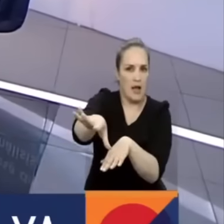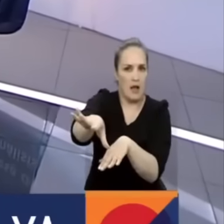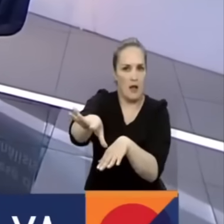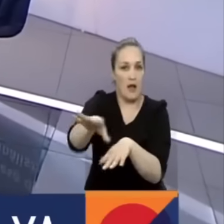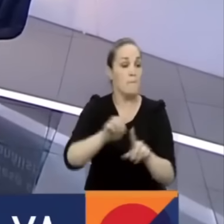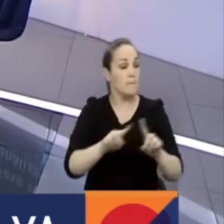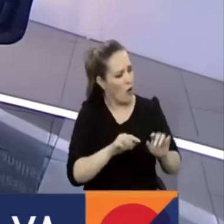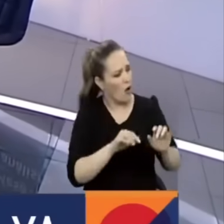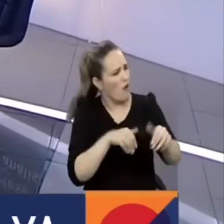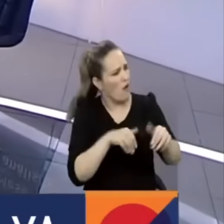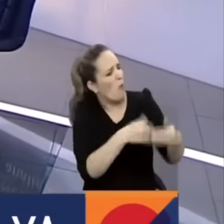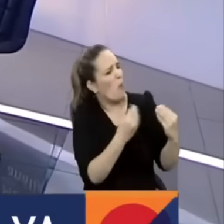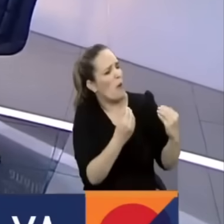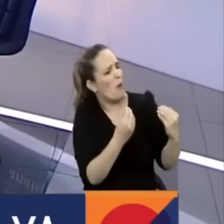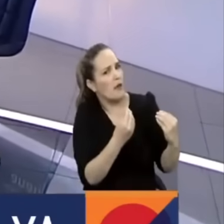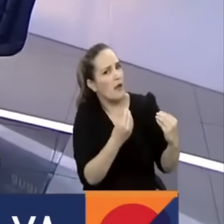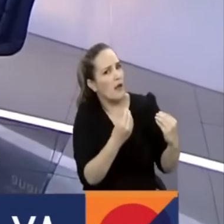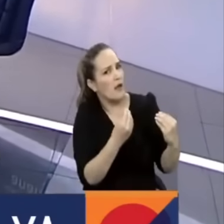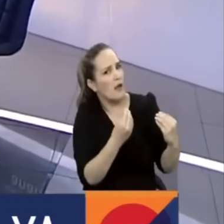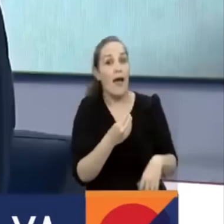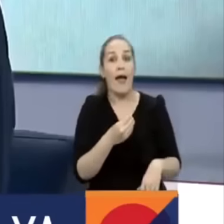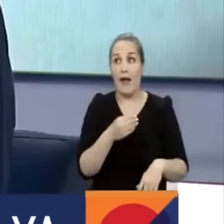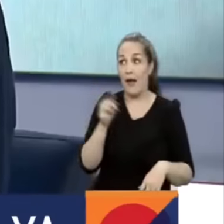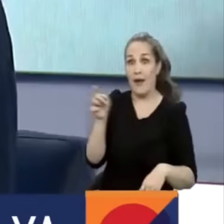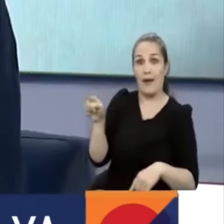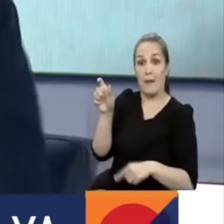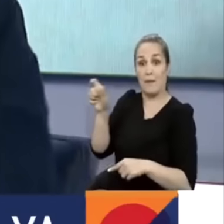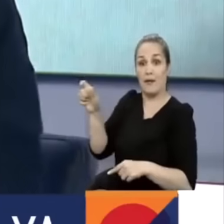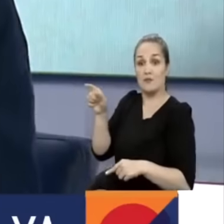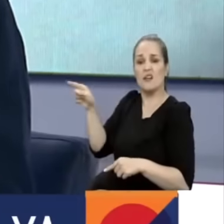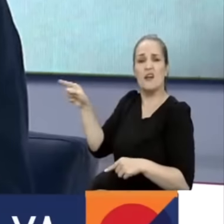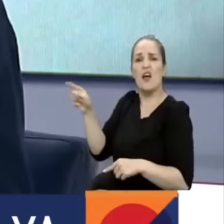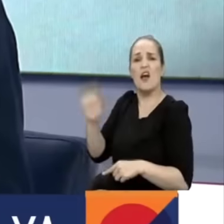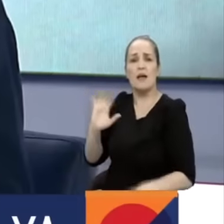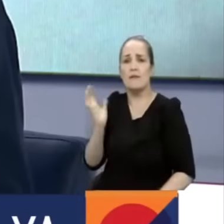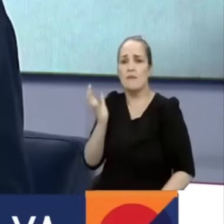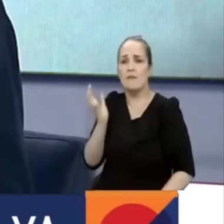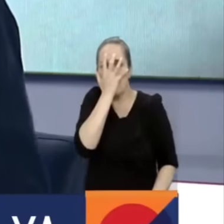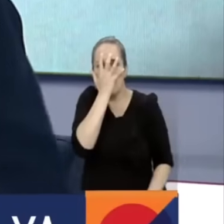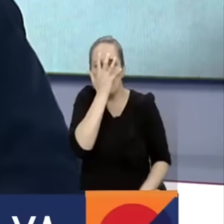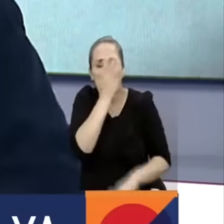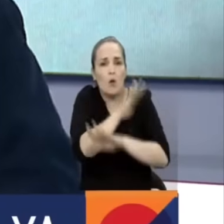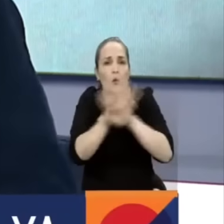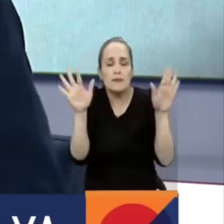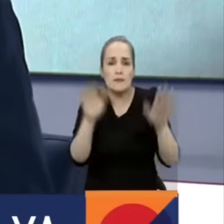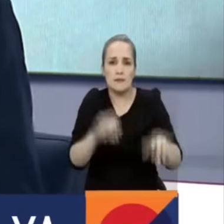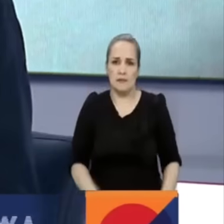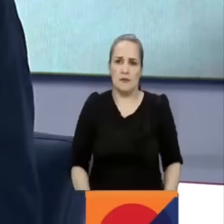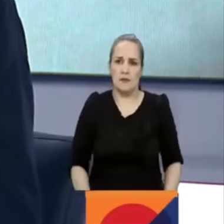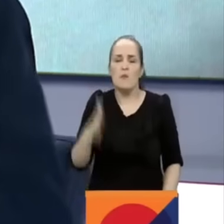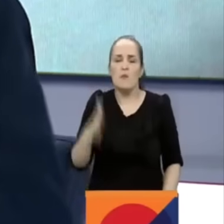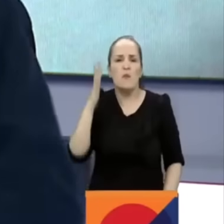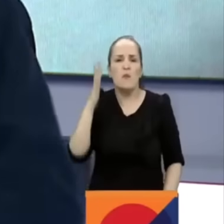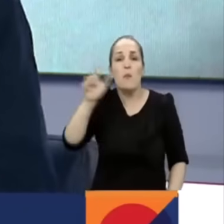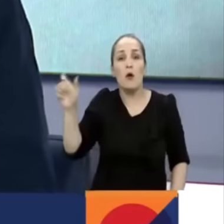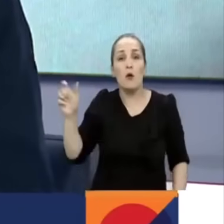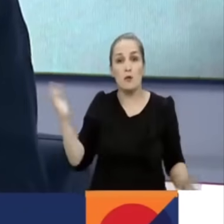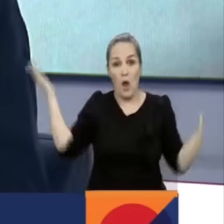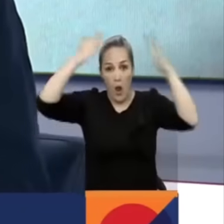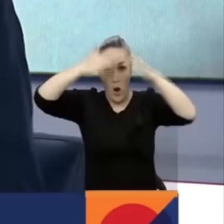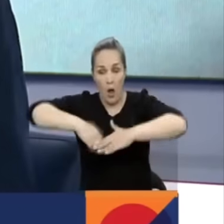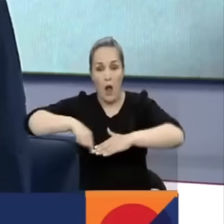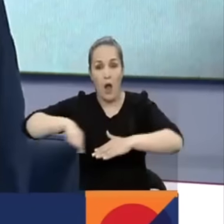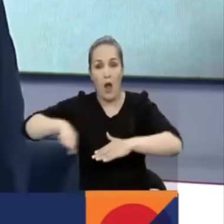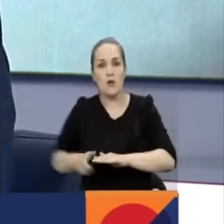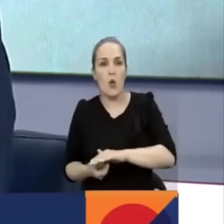movilización? Esas voces que está usted señalando son las voces de gente sinvergüenzas, porque están por debajo de cuerda